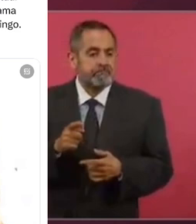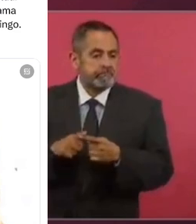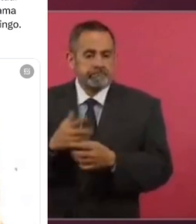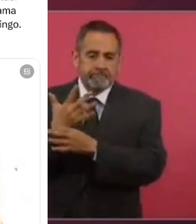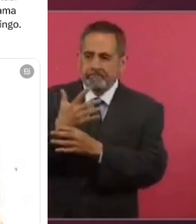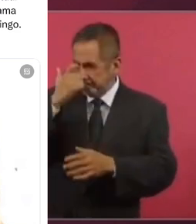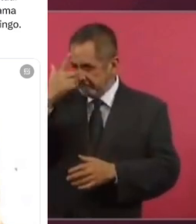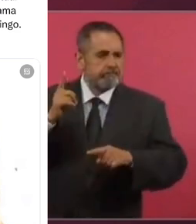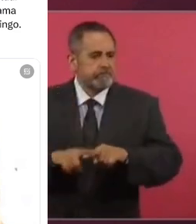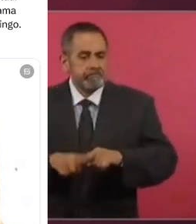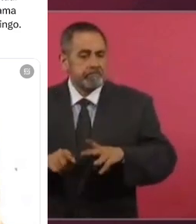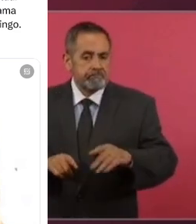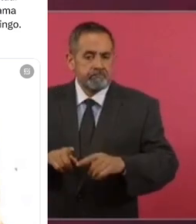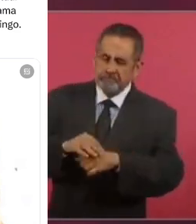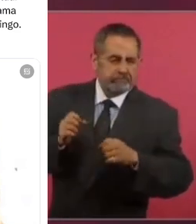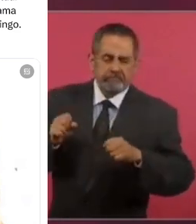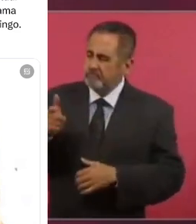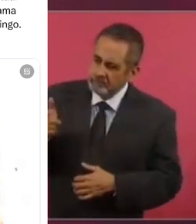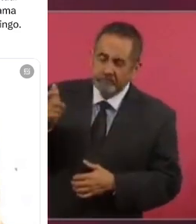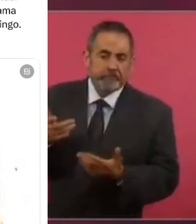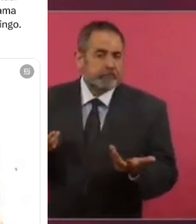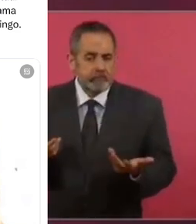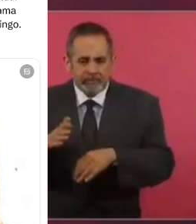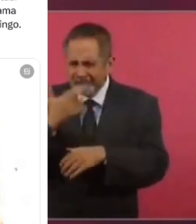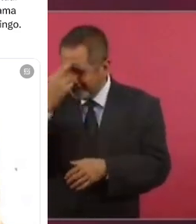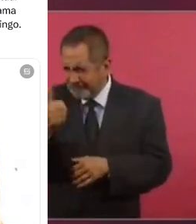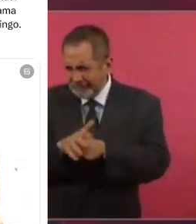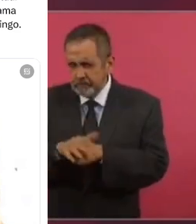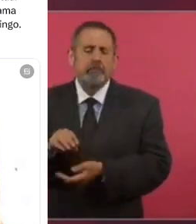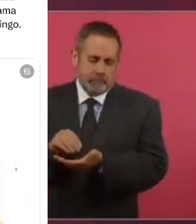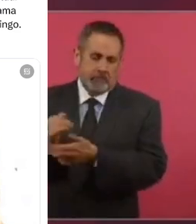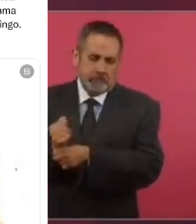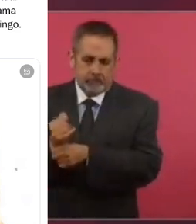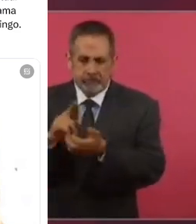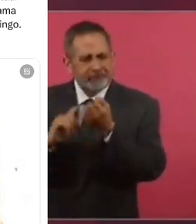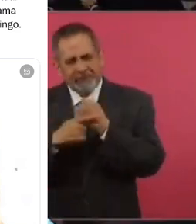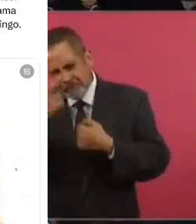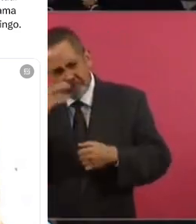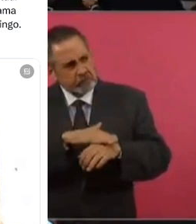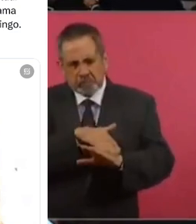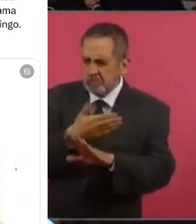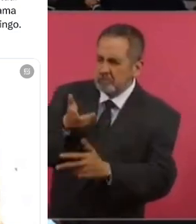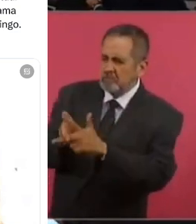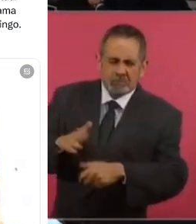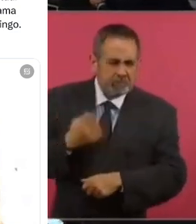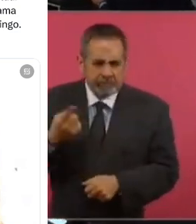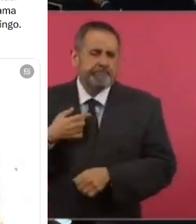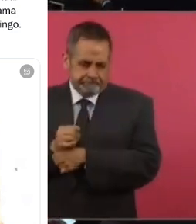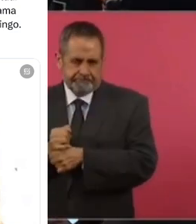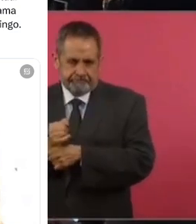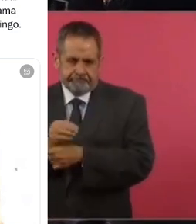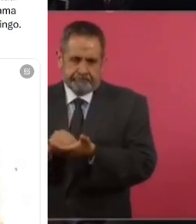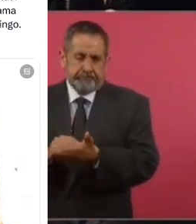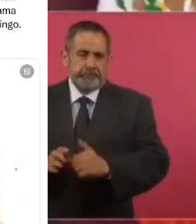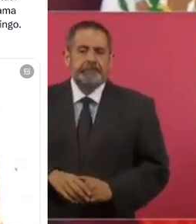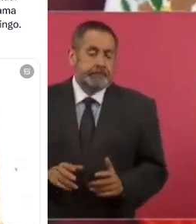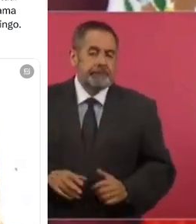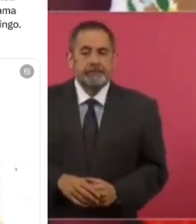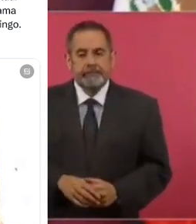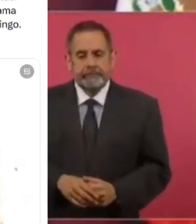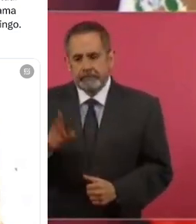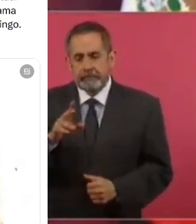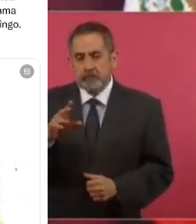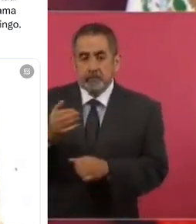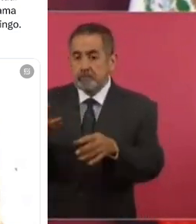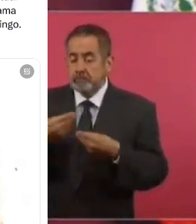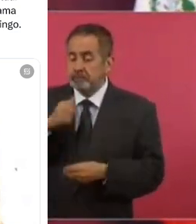los autores intelectuales, materiales y cuál es el móvil de este crimen, ¿no? O sea, qué lo produjo, cuál fue la causa, el motivo.